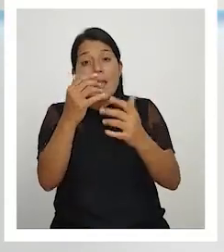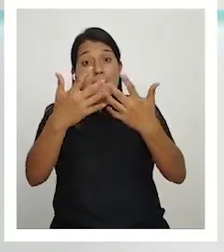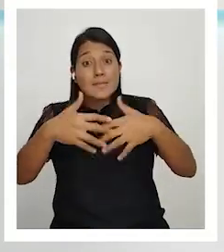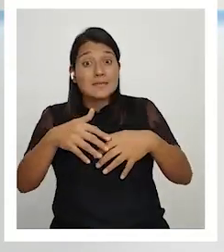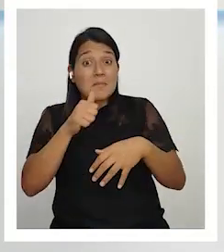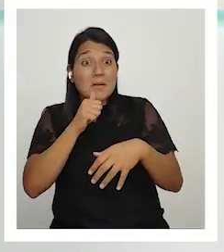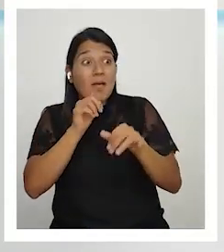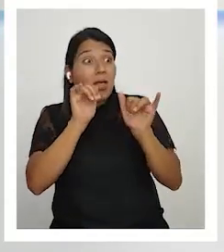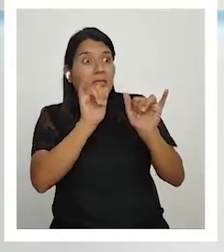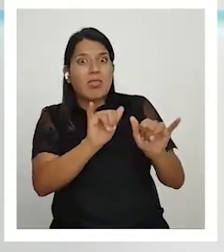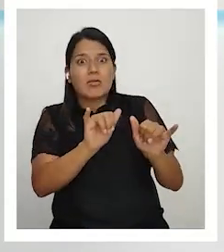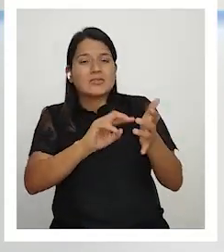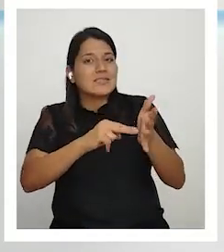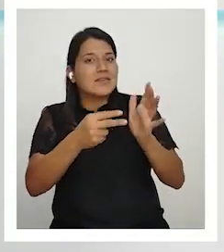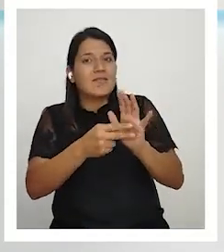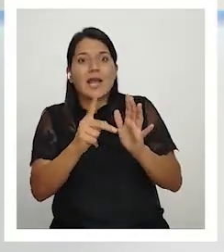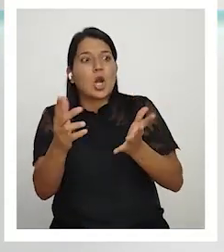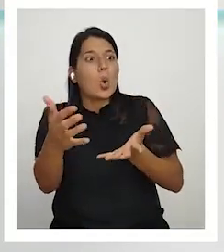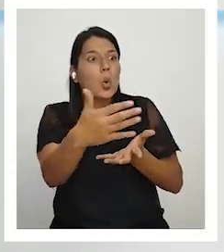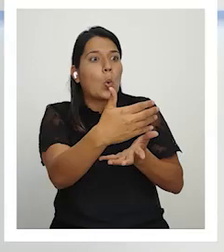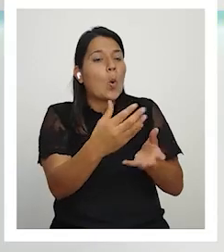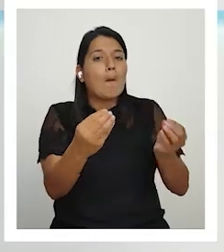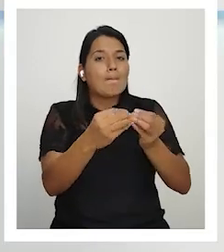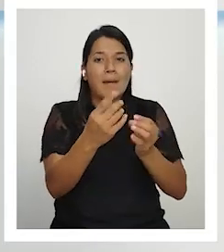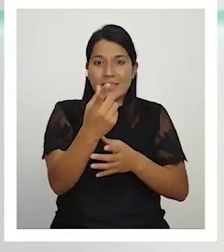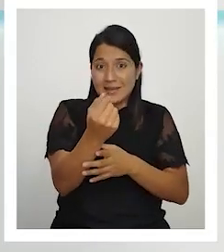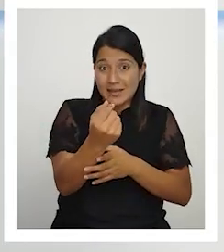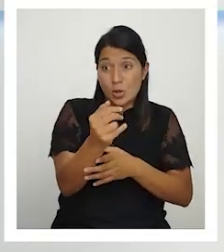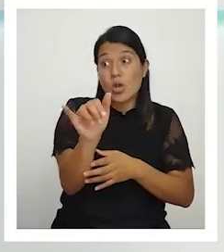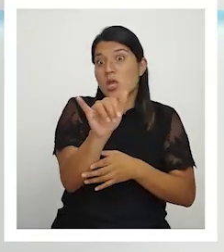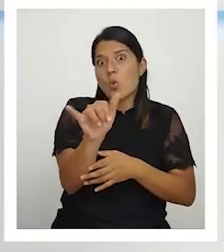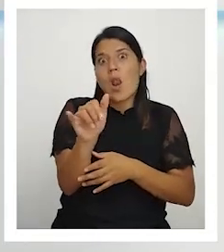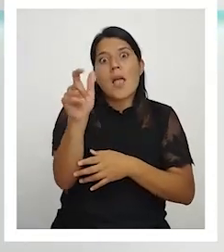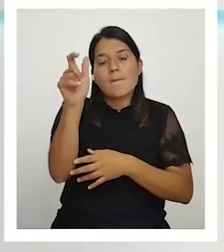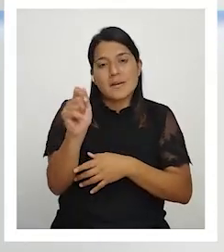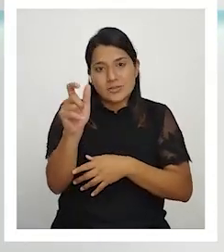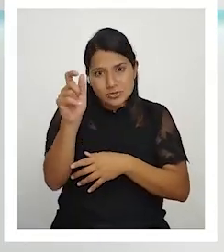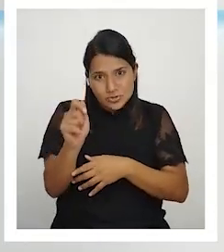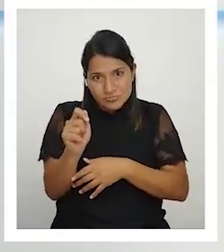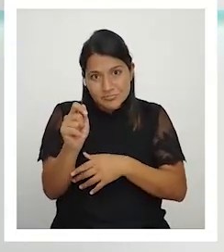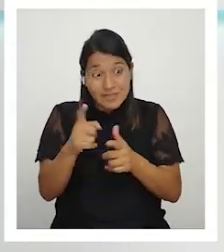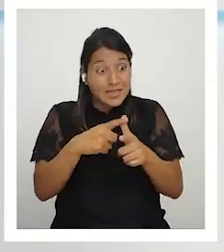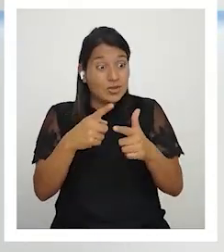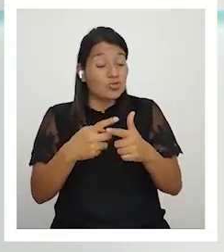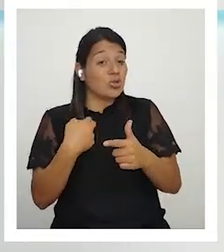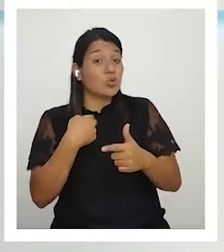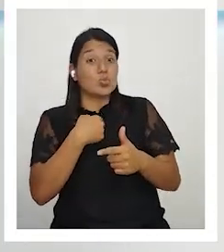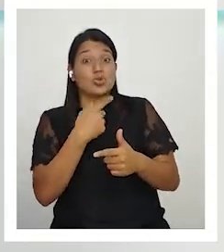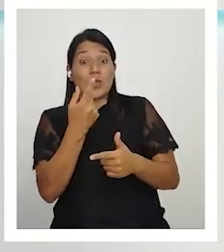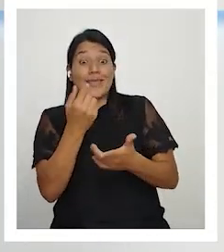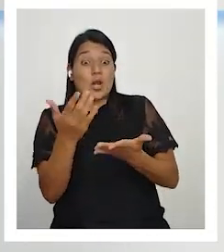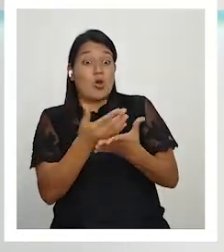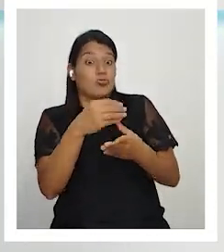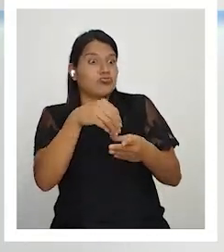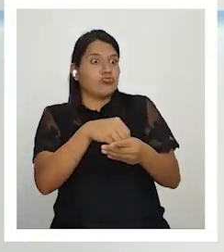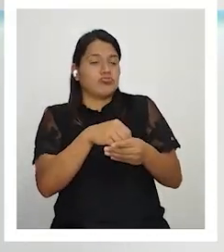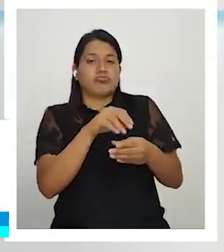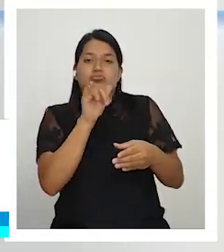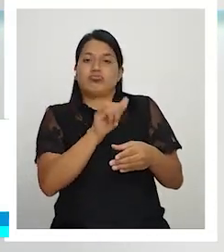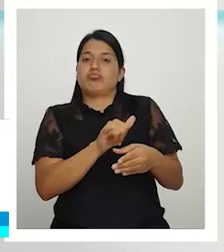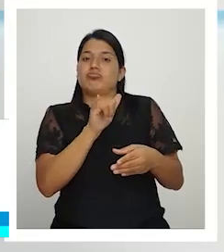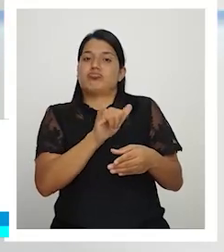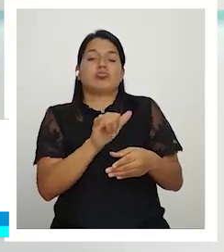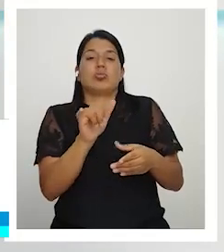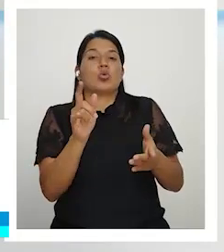privado. Igual está pasando con las pensiones. Eso hace que los fondos no crezcan, digamos, en la medida en